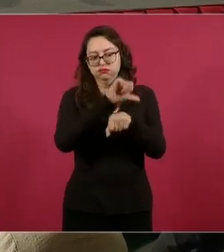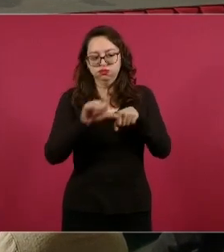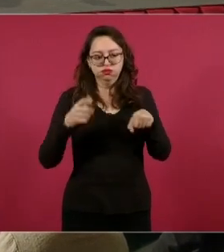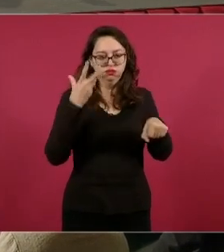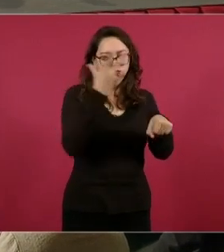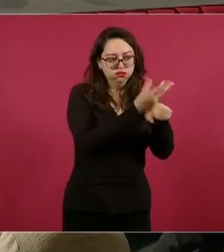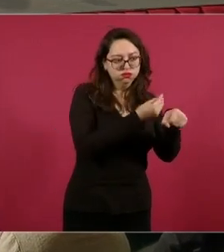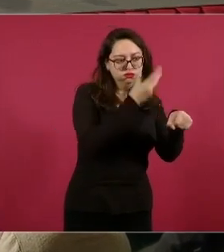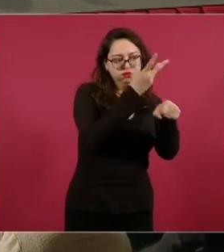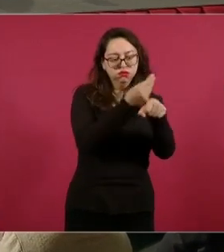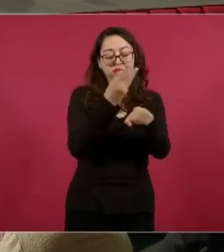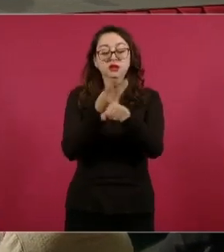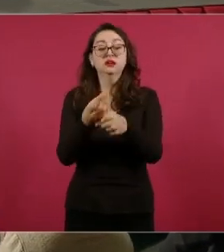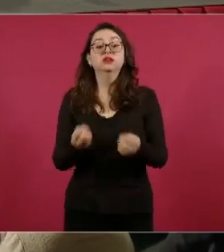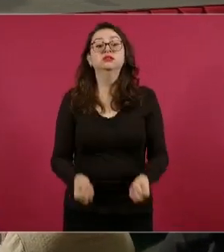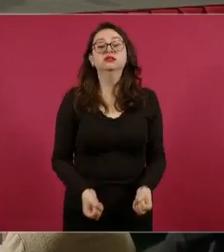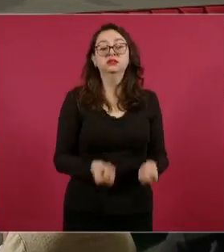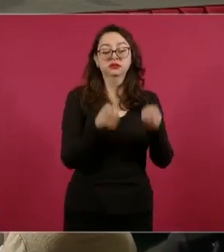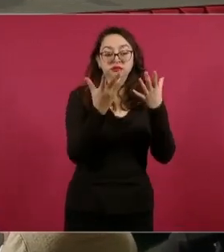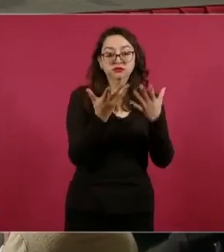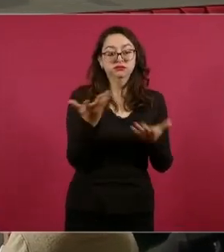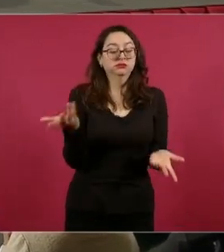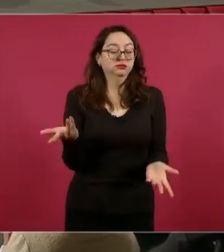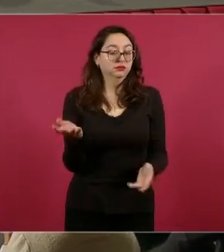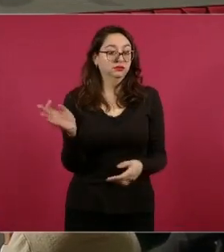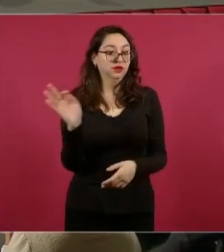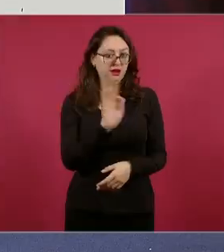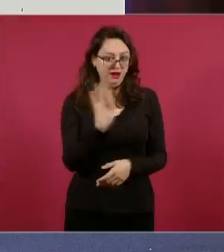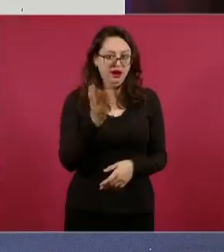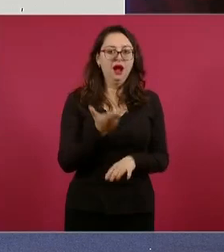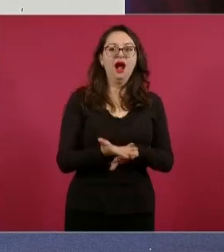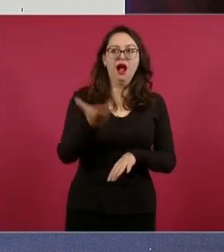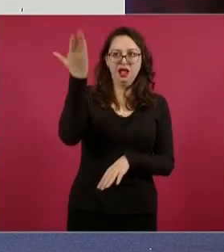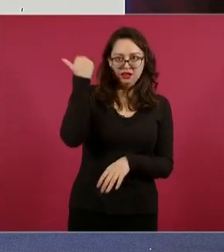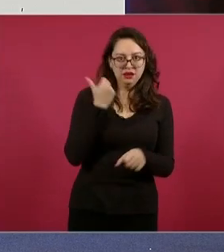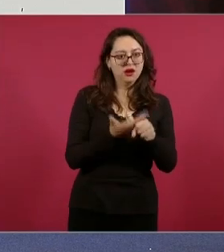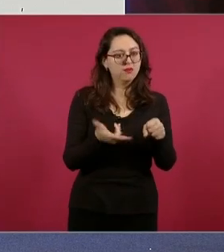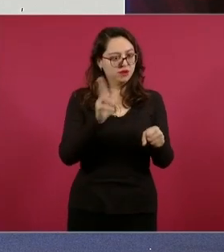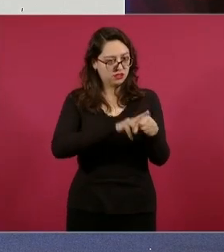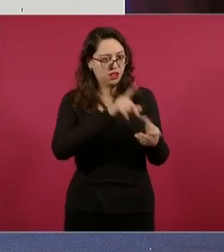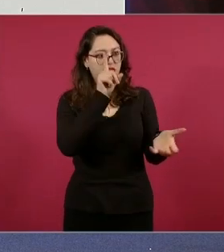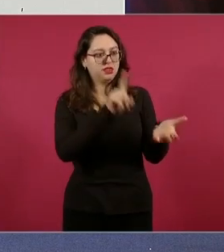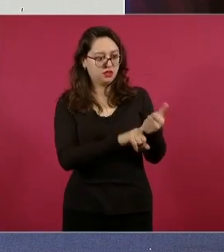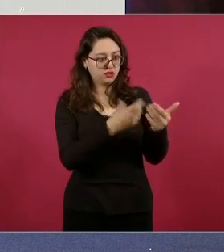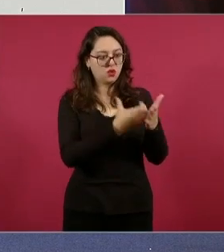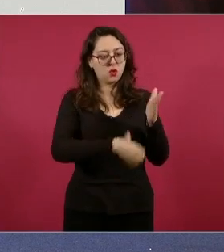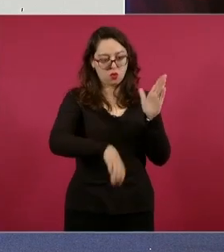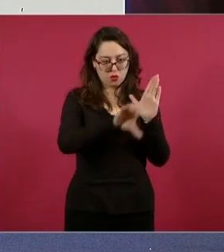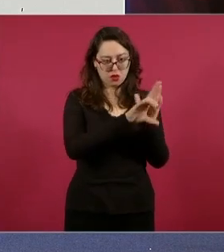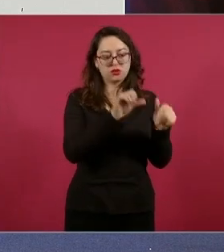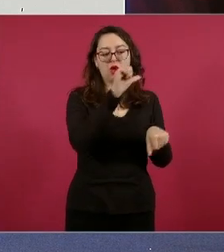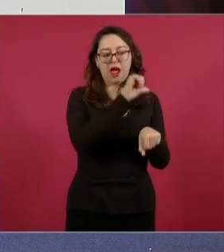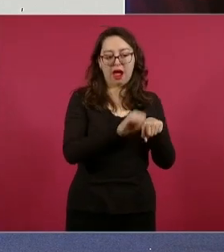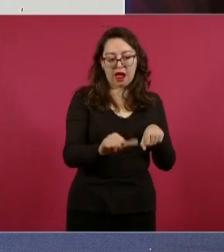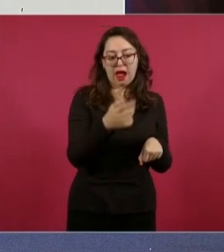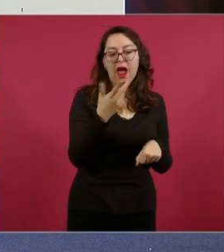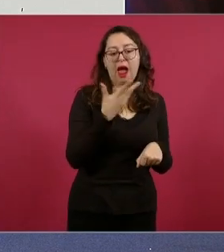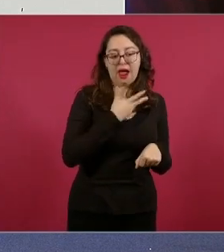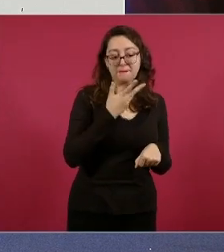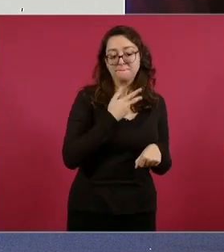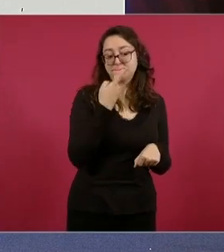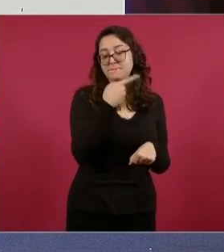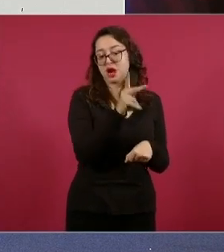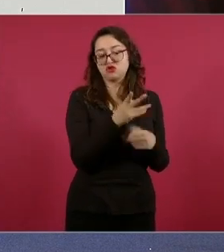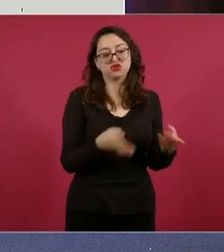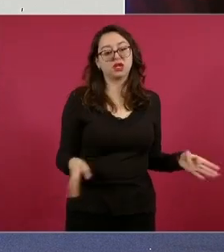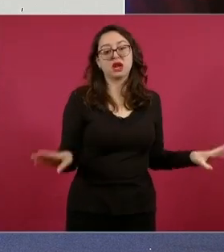país. Insisto, ya sea porque no estaba en funcionamiento por falta de infraestructura o de equipo o de